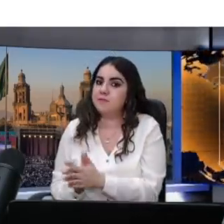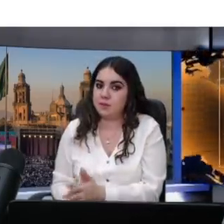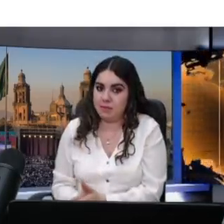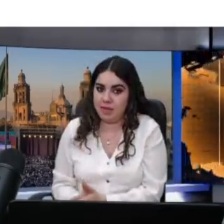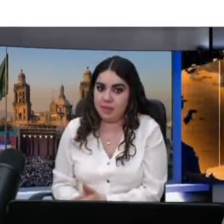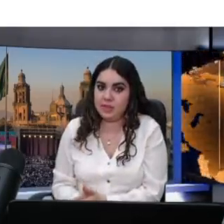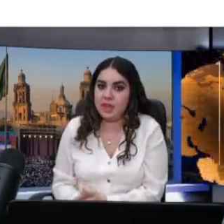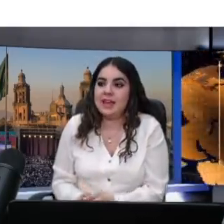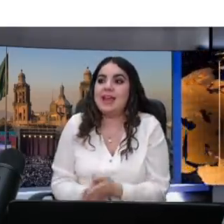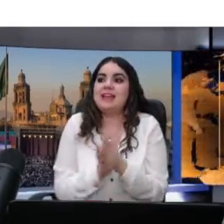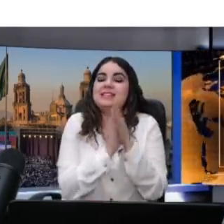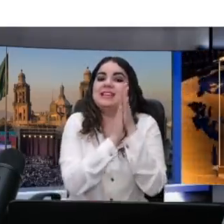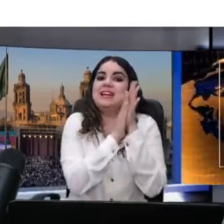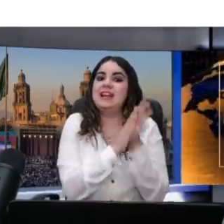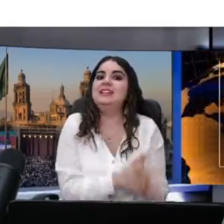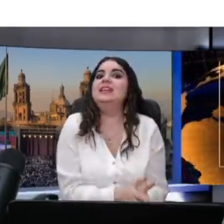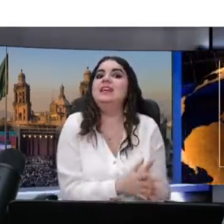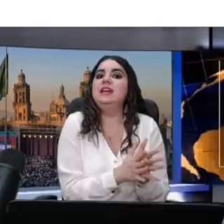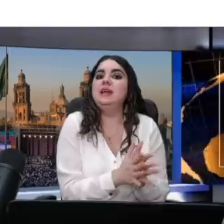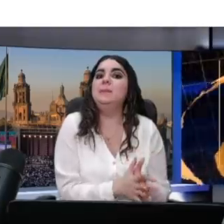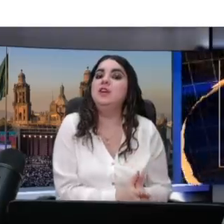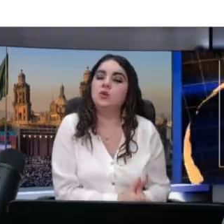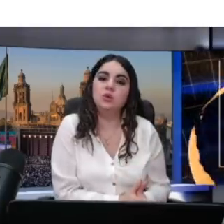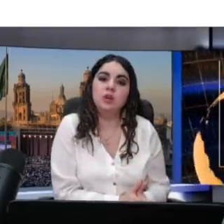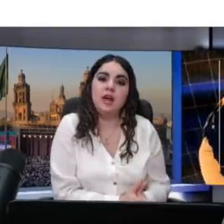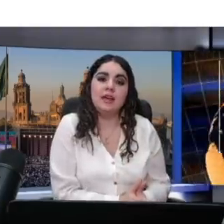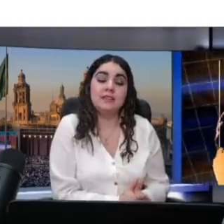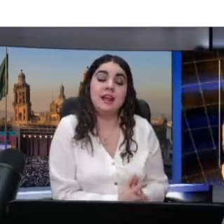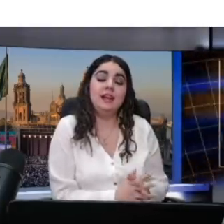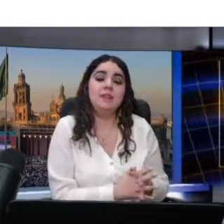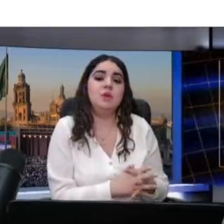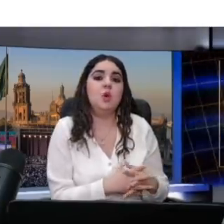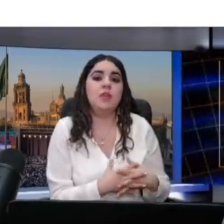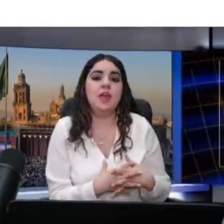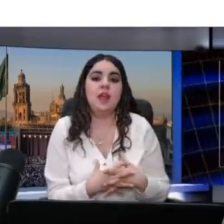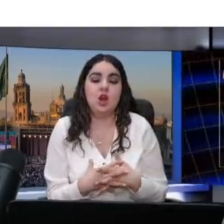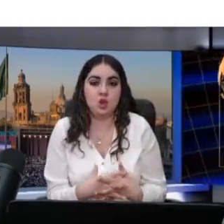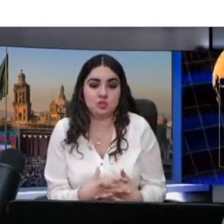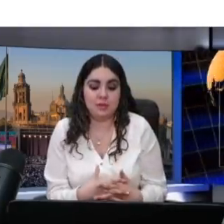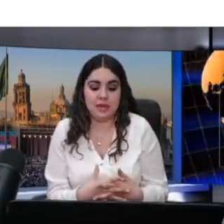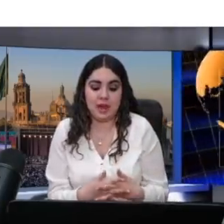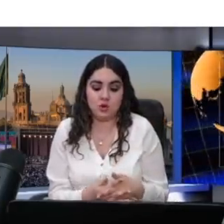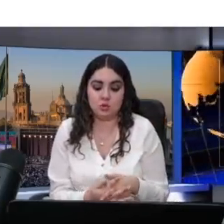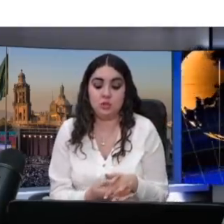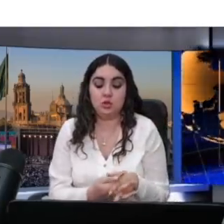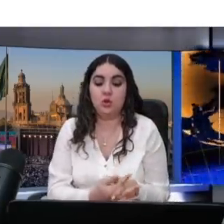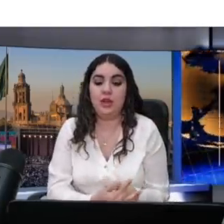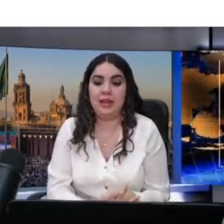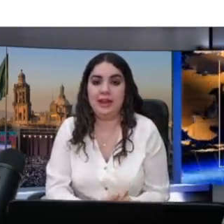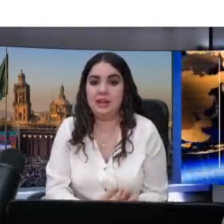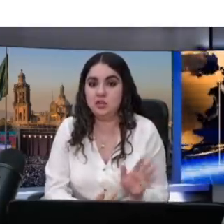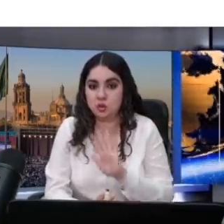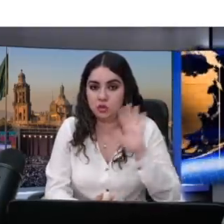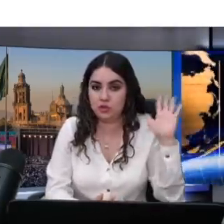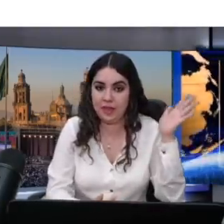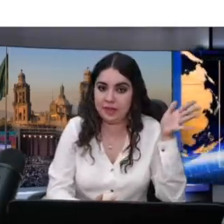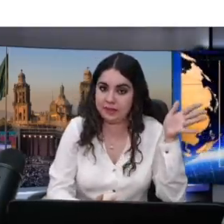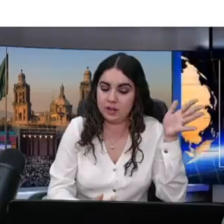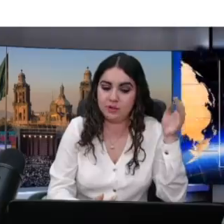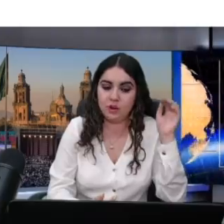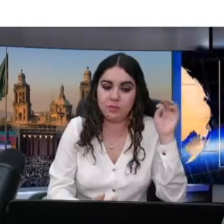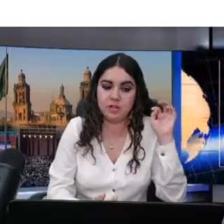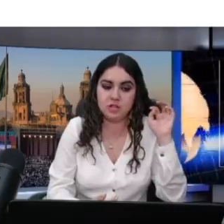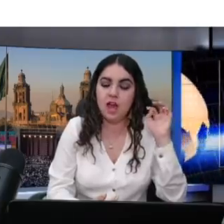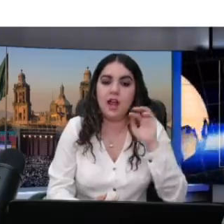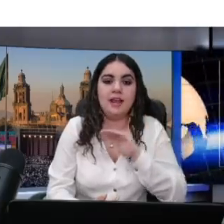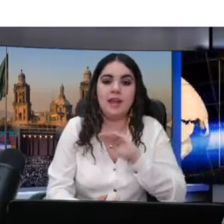otra enfermedad que es grande enemigo, que es gran enemigo de los mexicanos, sobre todo en Jalisco, en donde Enrique